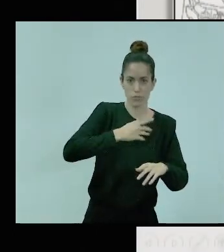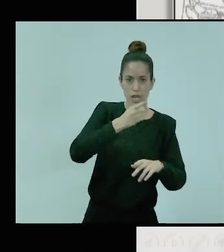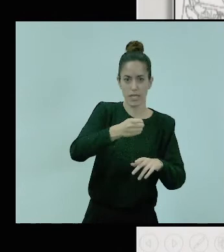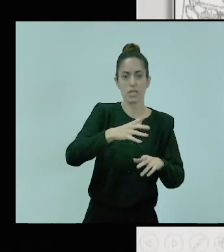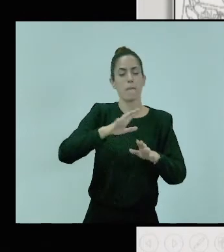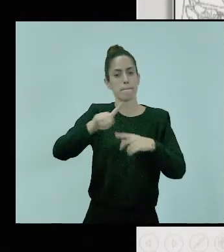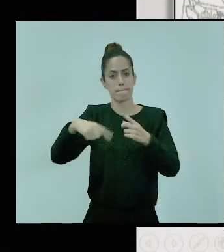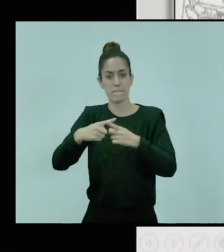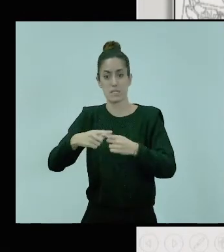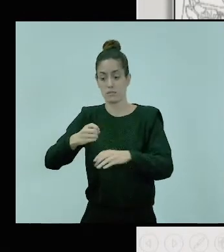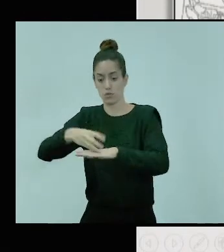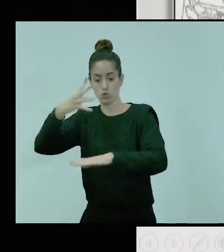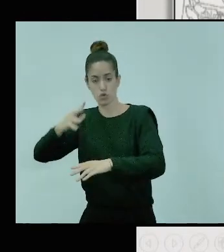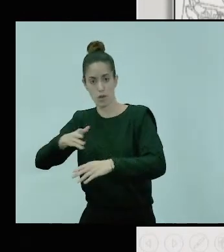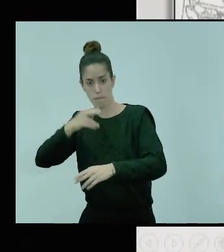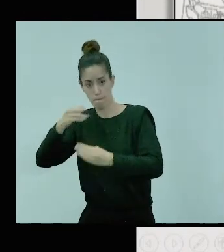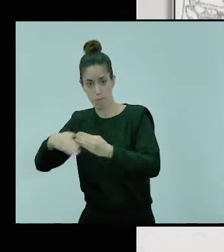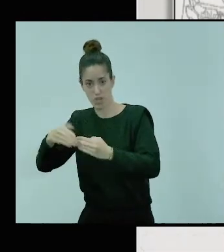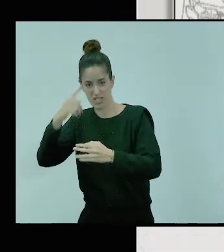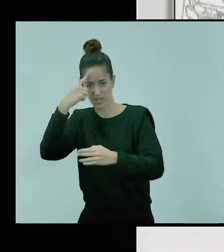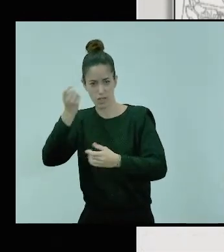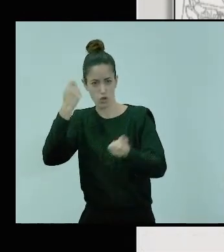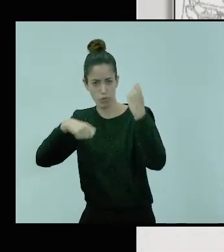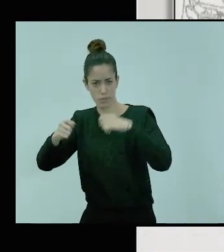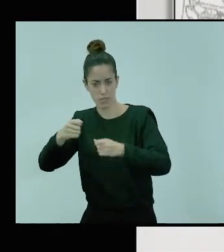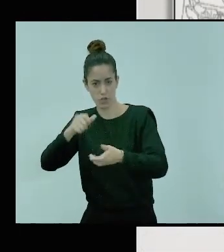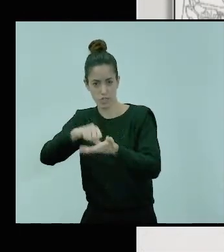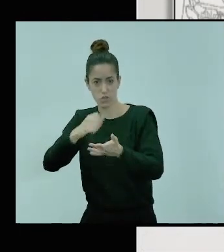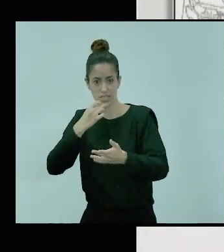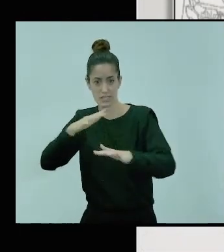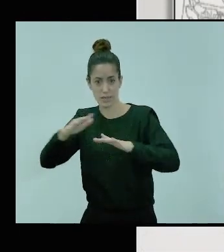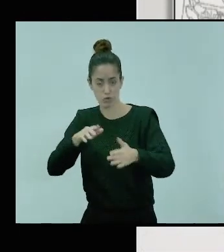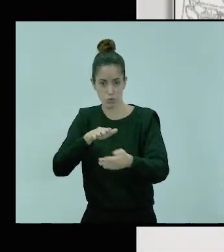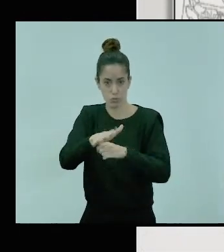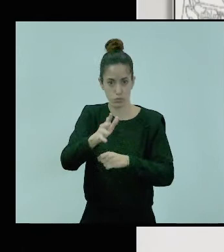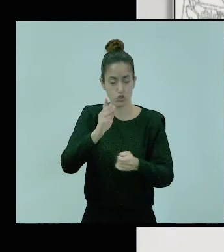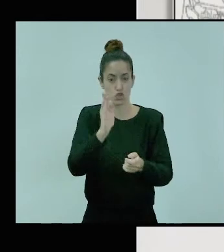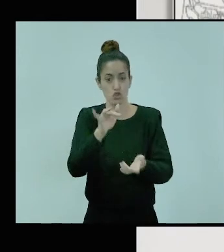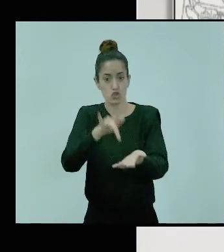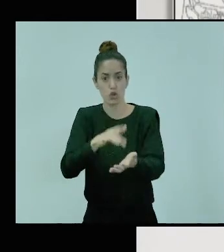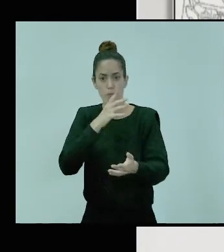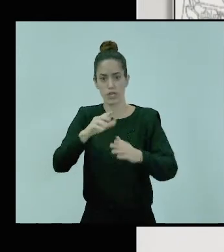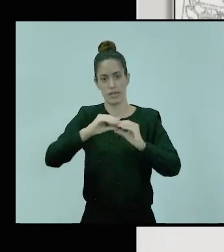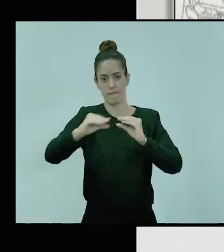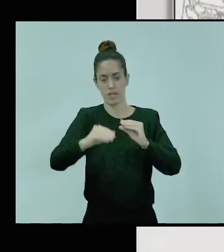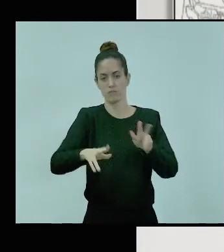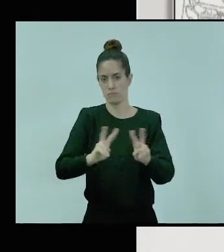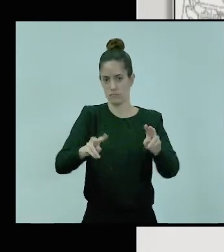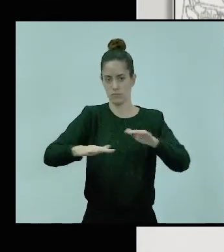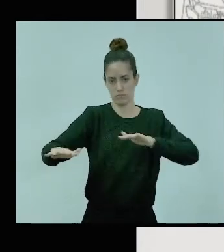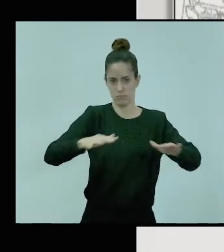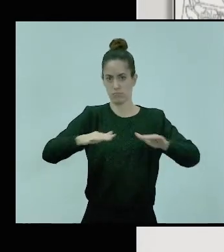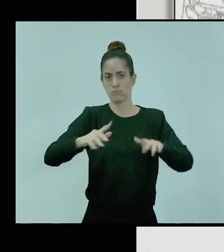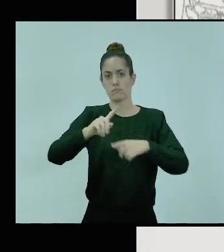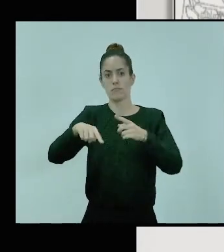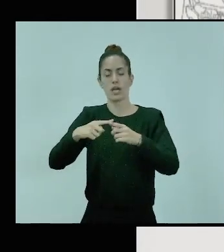incluso en las promociones modernas, cuál va a ser el comportamiento de la ciudad cuando vuelva otro terremoto, porque la falla sigue activa, la falla sigue cargándose